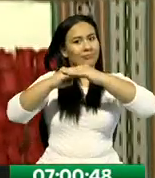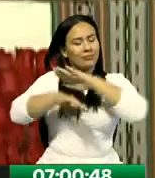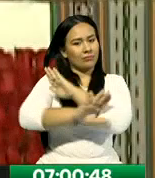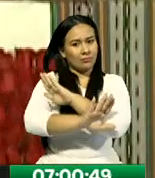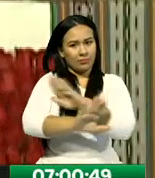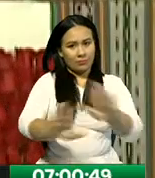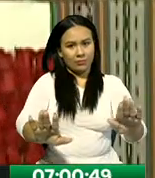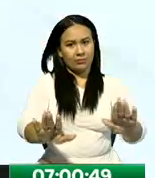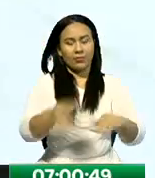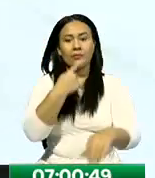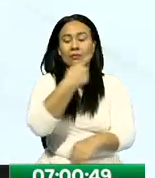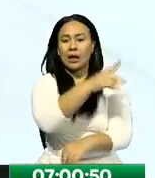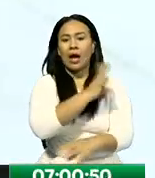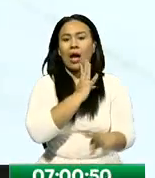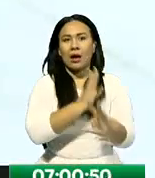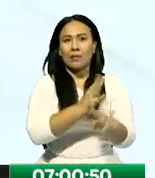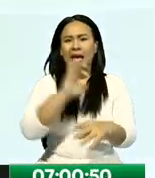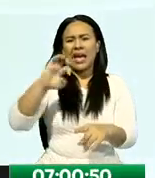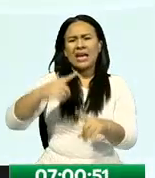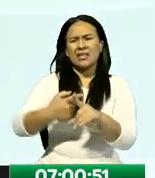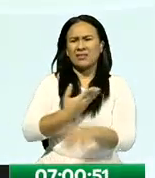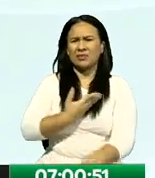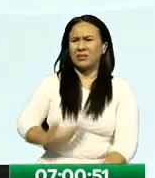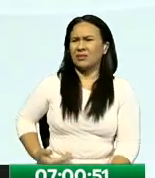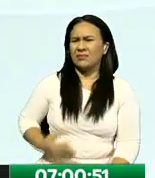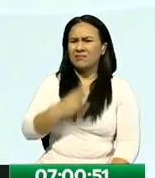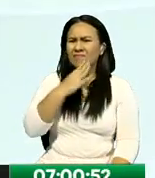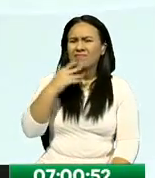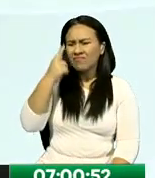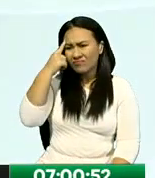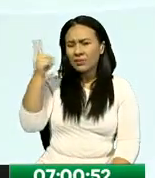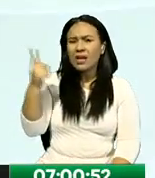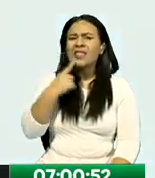a las declaraciones del exmandatario en su contra, en donde Correa